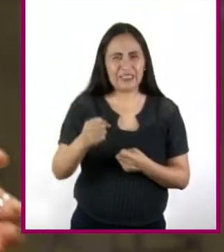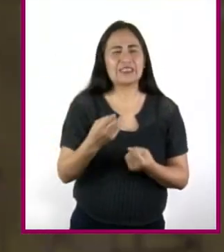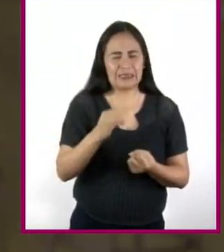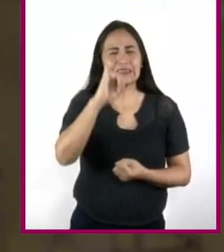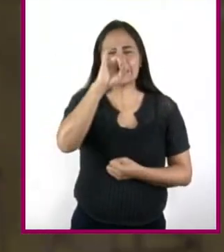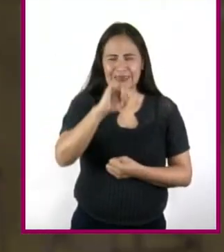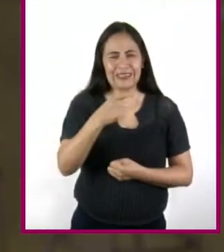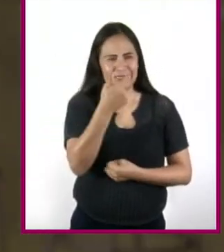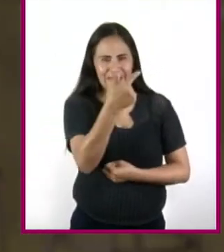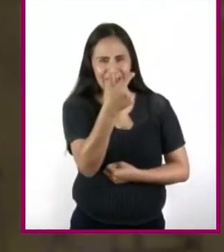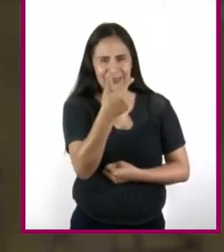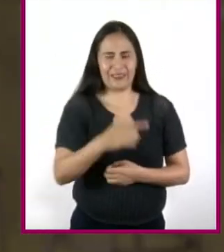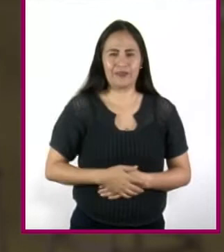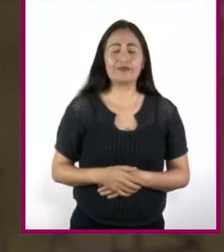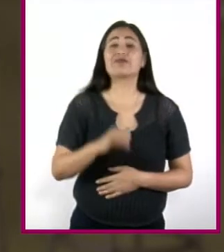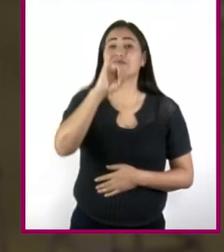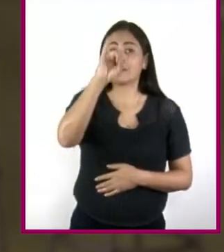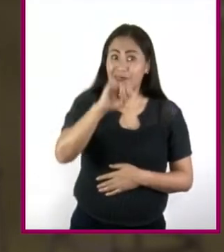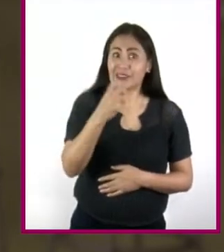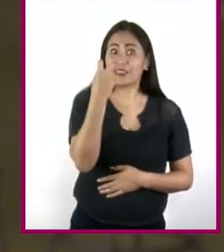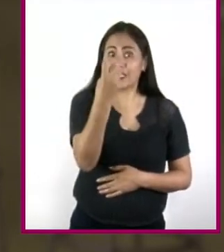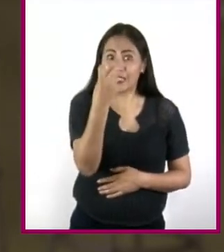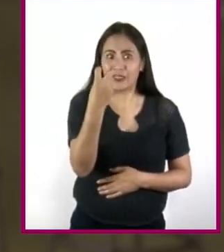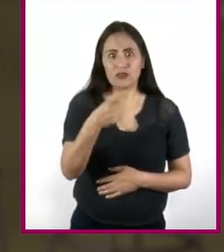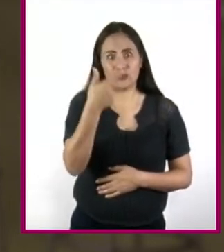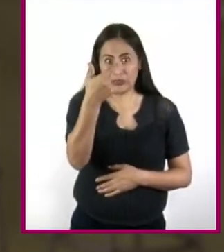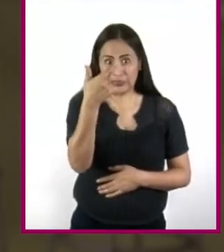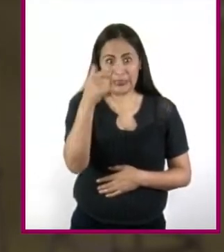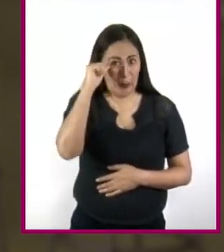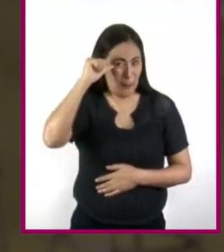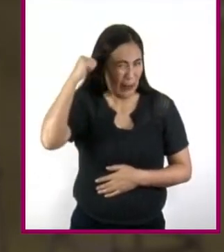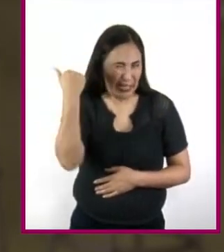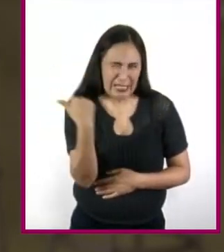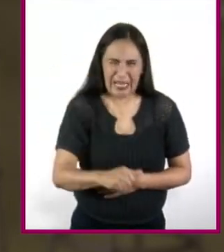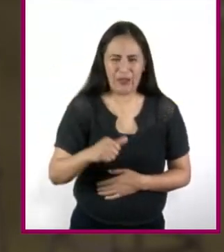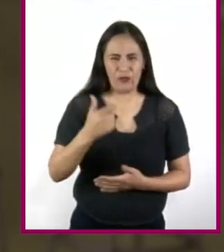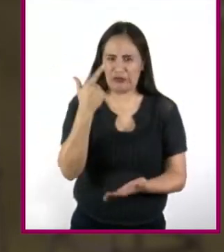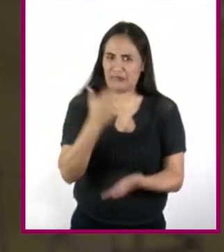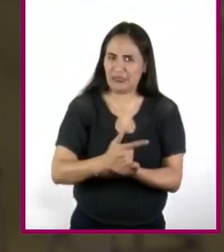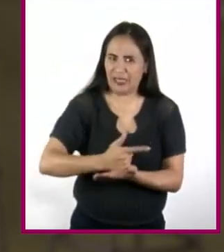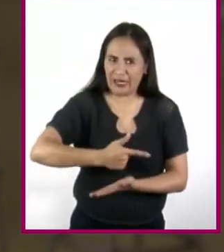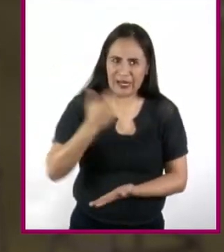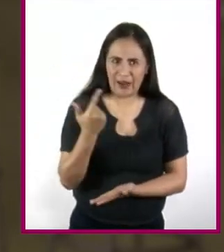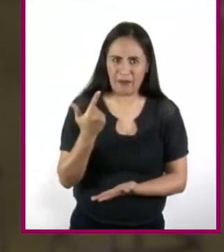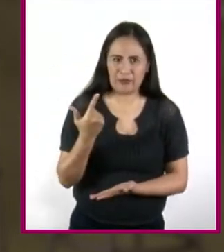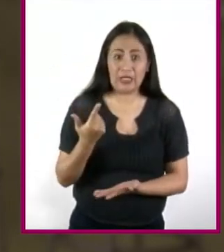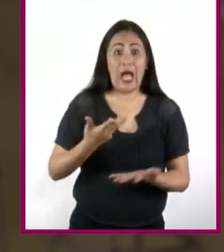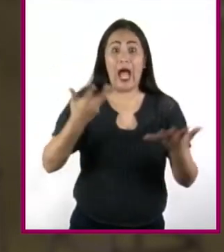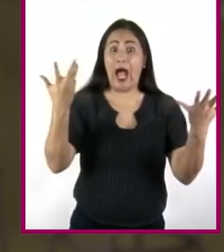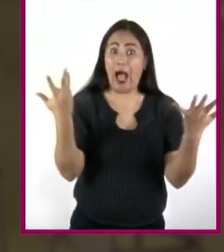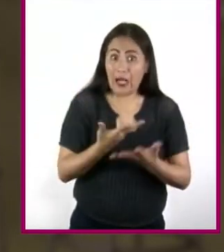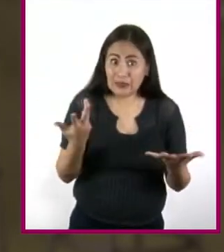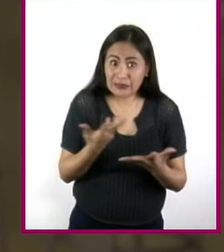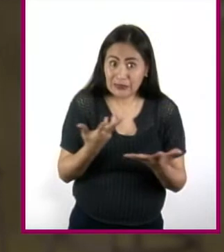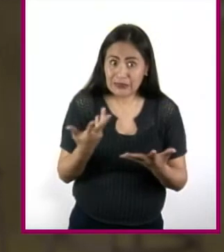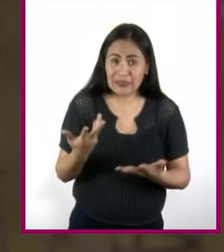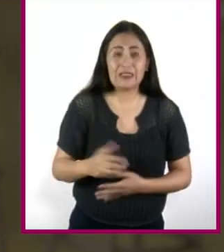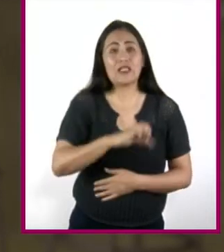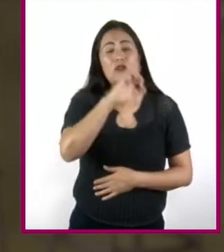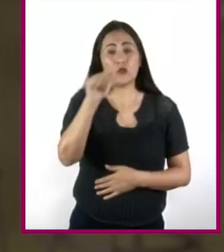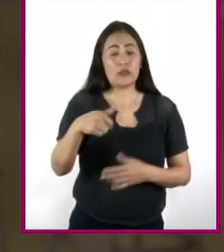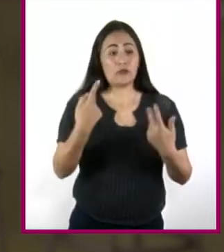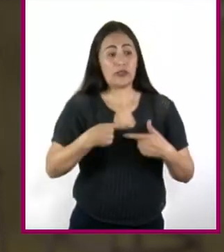Exacto. Esos 7 pecados que son muy graves y si se cometen, las almas de las personas que los